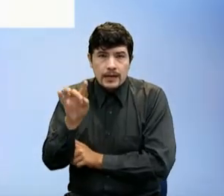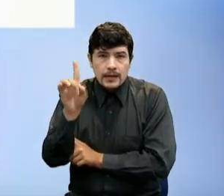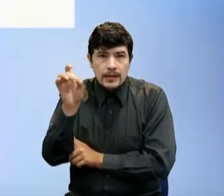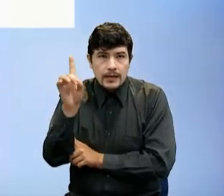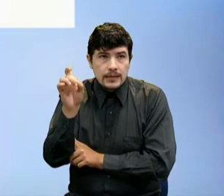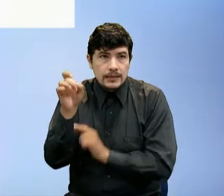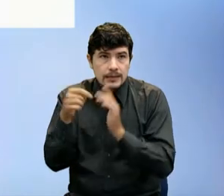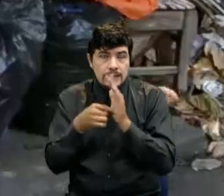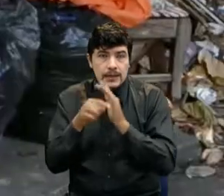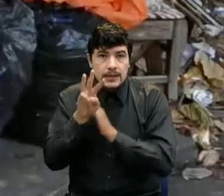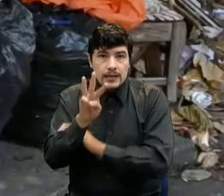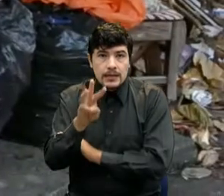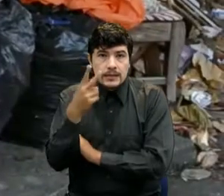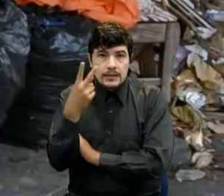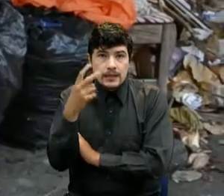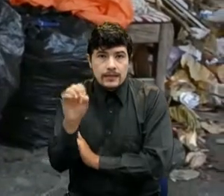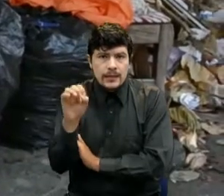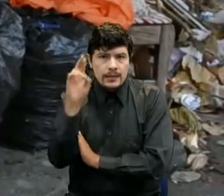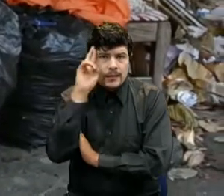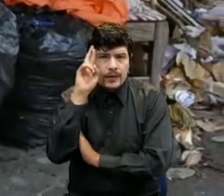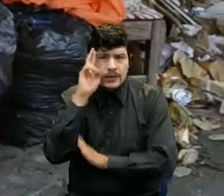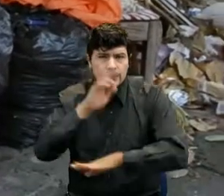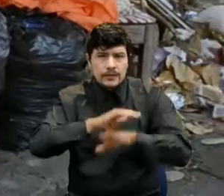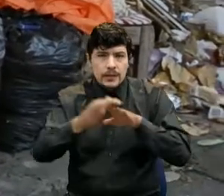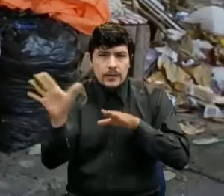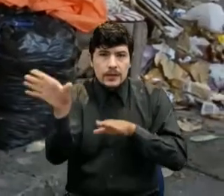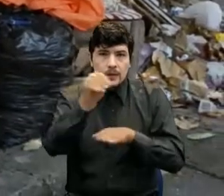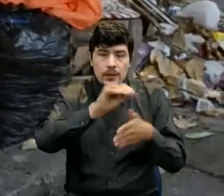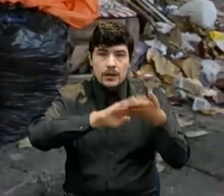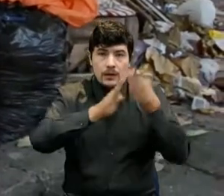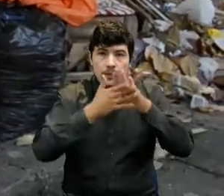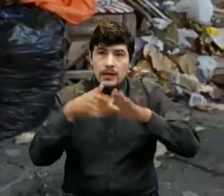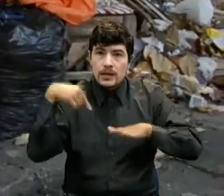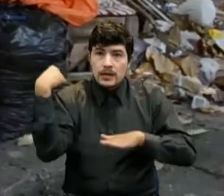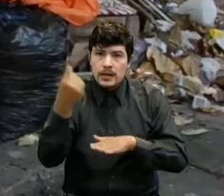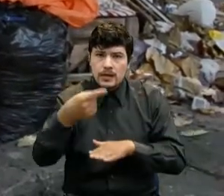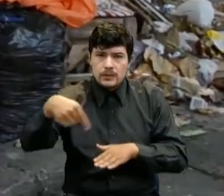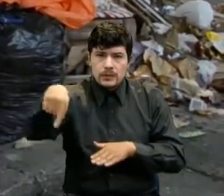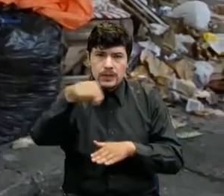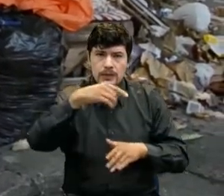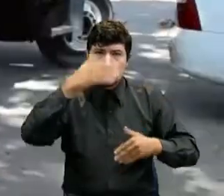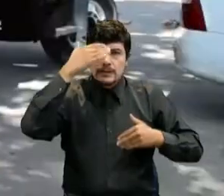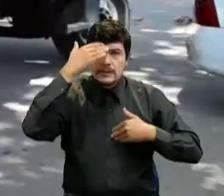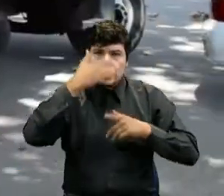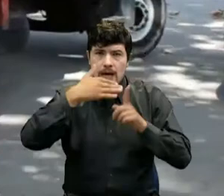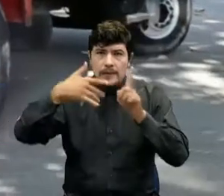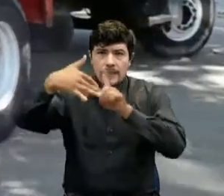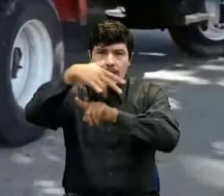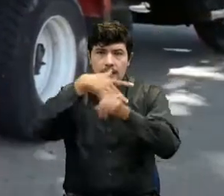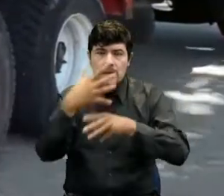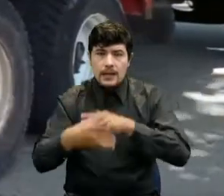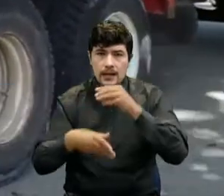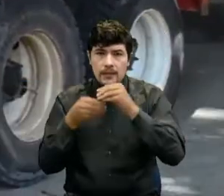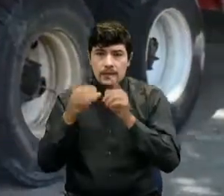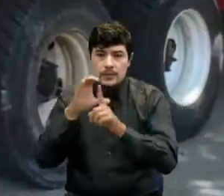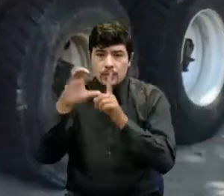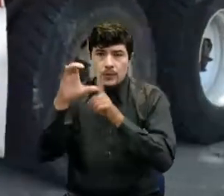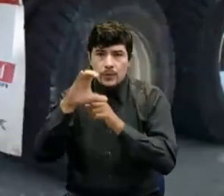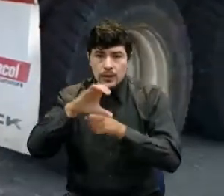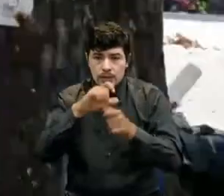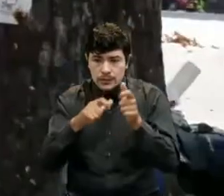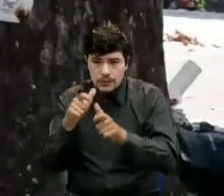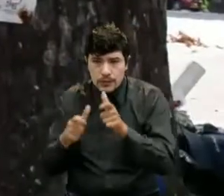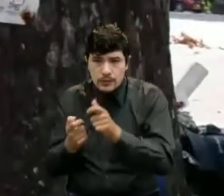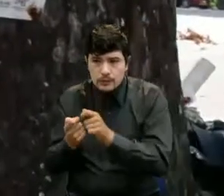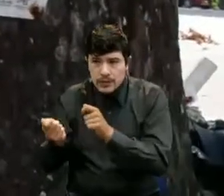936.320 pesos. El llamado es a toda la comunidad en general a tener conciencia ambiental y más cultura ciudadana, no solo con sus